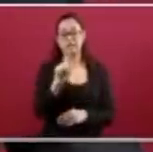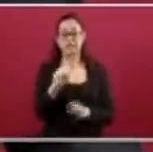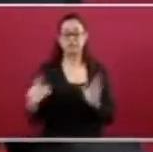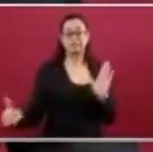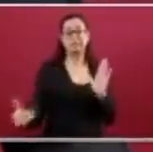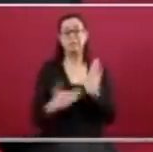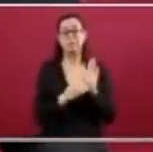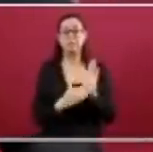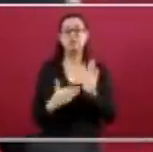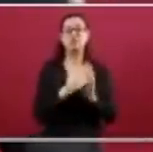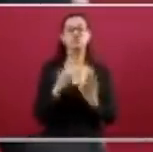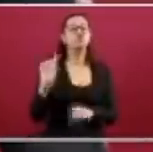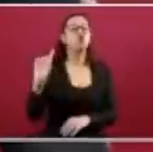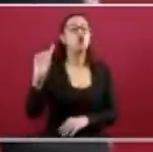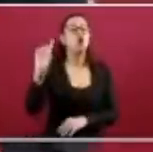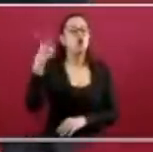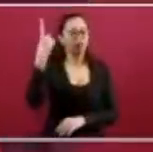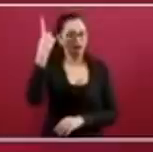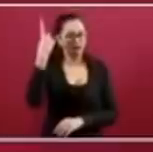70,000 millones de dólares.